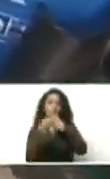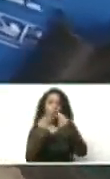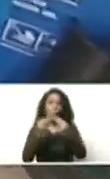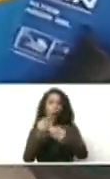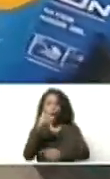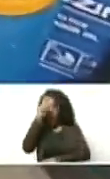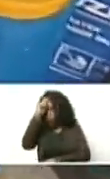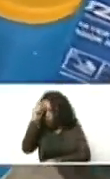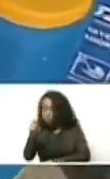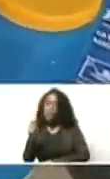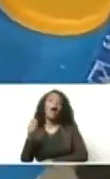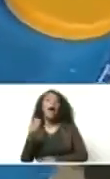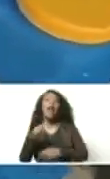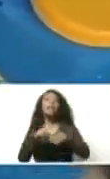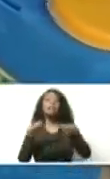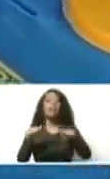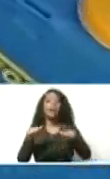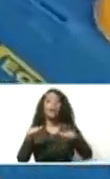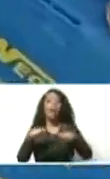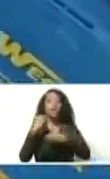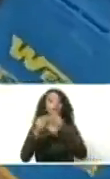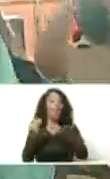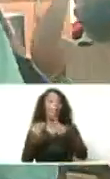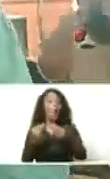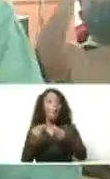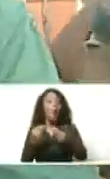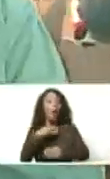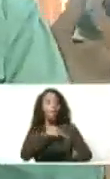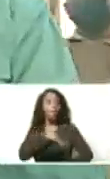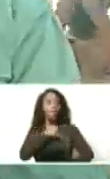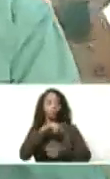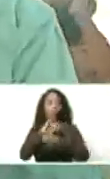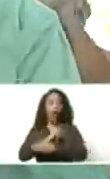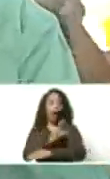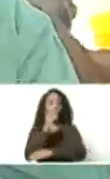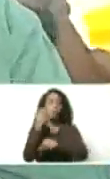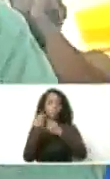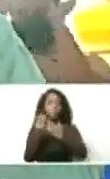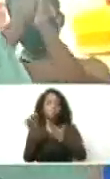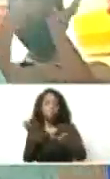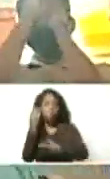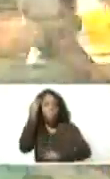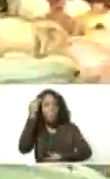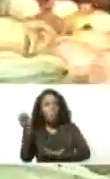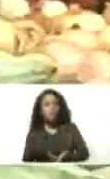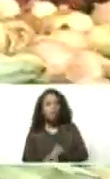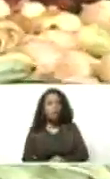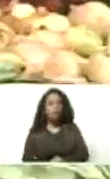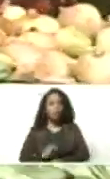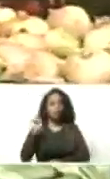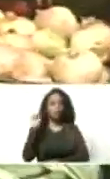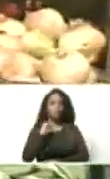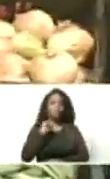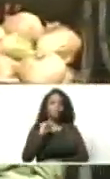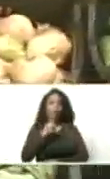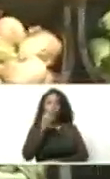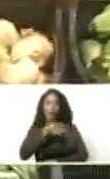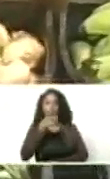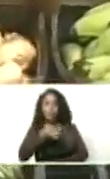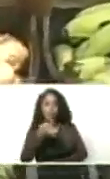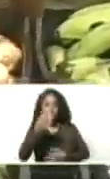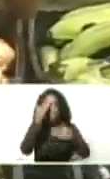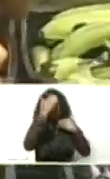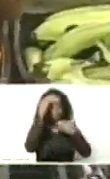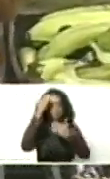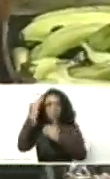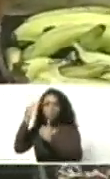homenaje a la Pachamama y como parte de la Misión Árbol. ¿Qué te parece, García Lorca? Así es, presidente. Muy buenas tardes. Saludos a